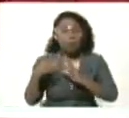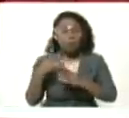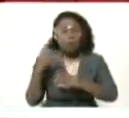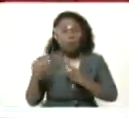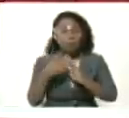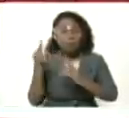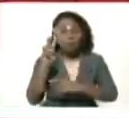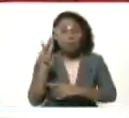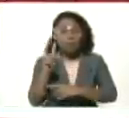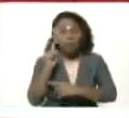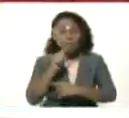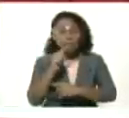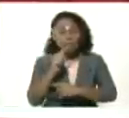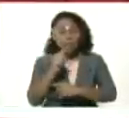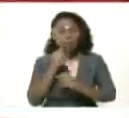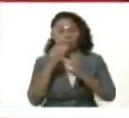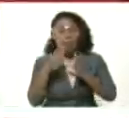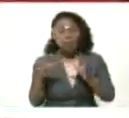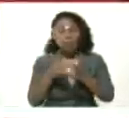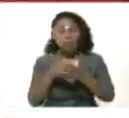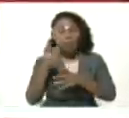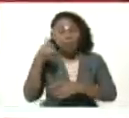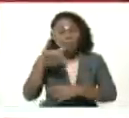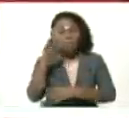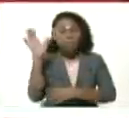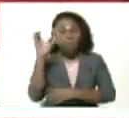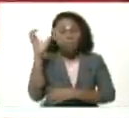Venezuela, va a ser a buena parte del pueblo colombiano.